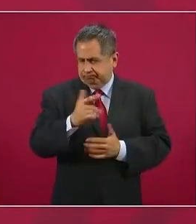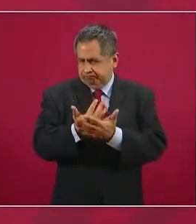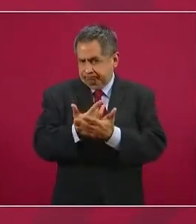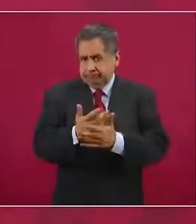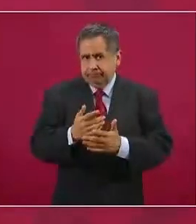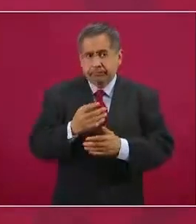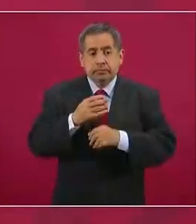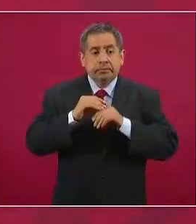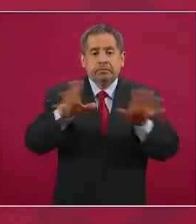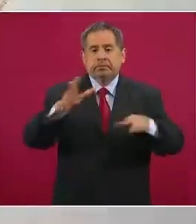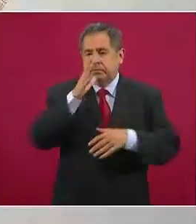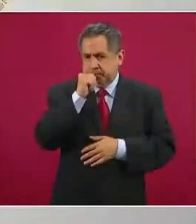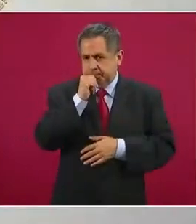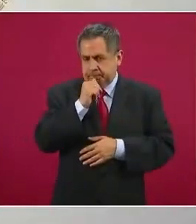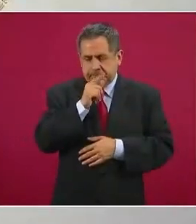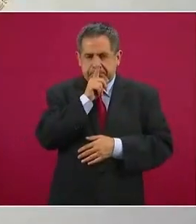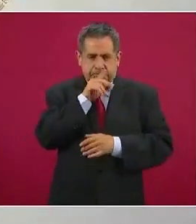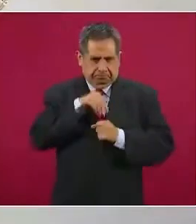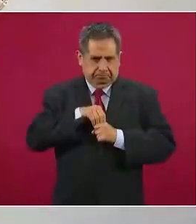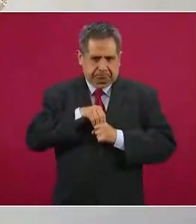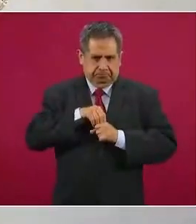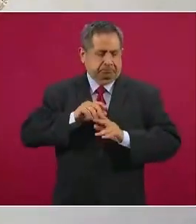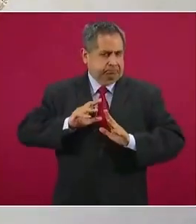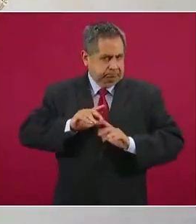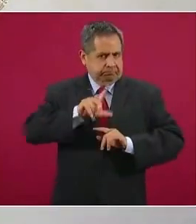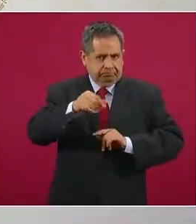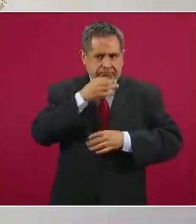no puedo hablar más de eso, y